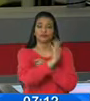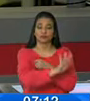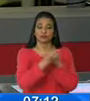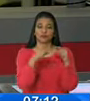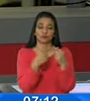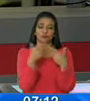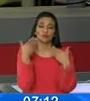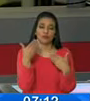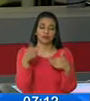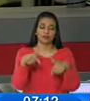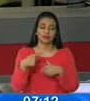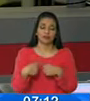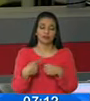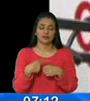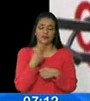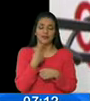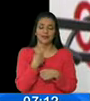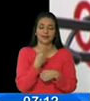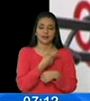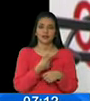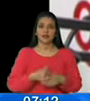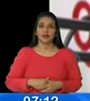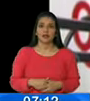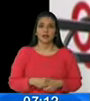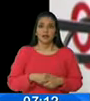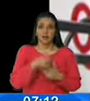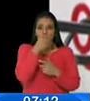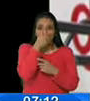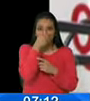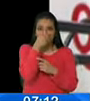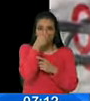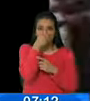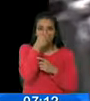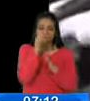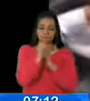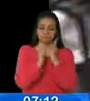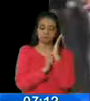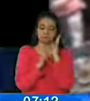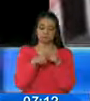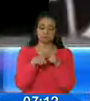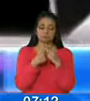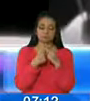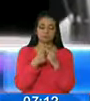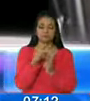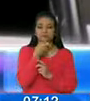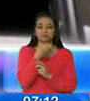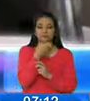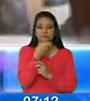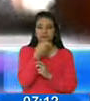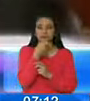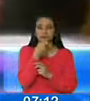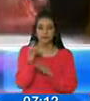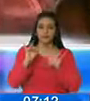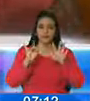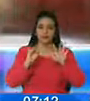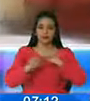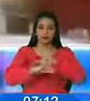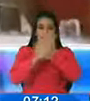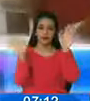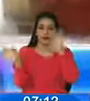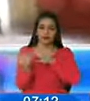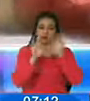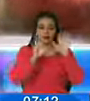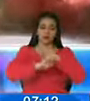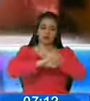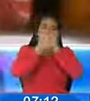creo, en la ciudad de Quito. La agenda empezó con dos entrevistas a las 7 y 8 de la mañana. Luego, a